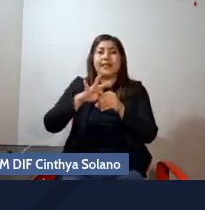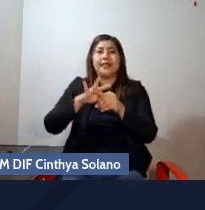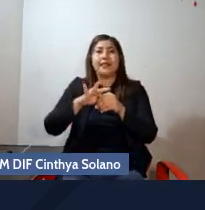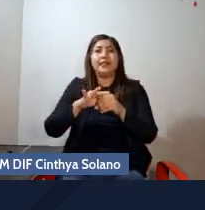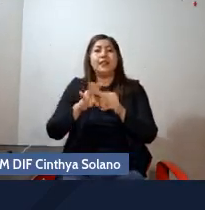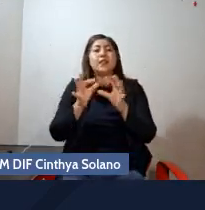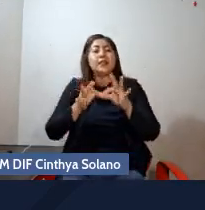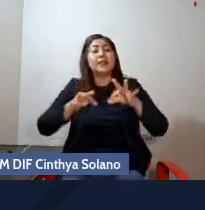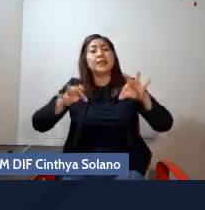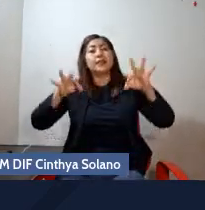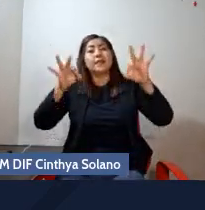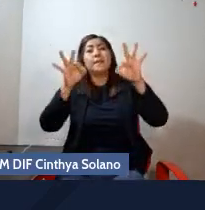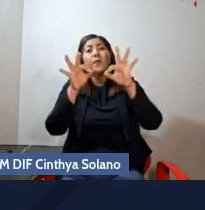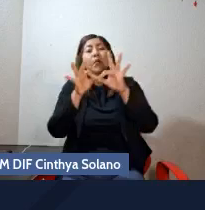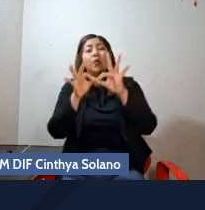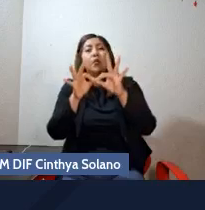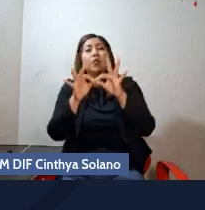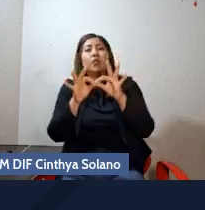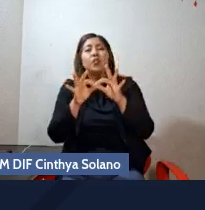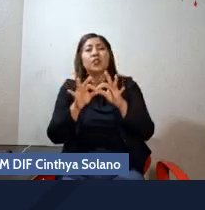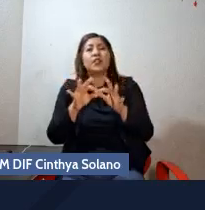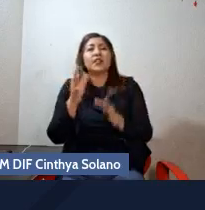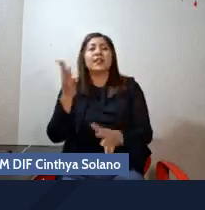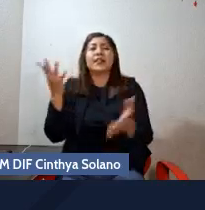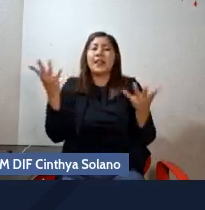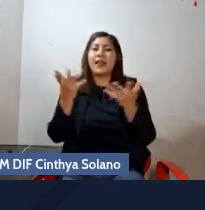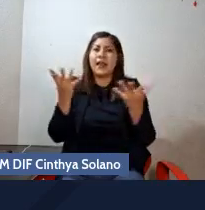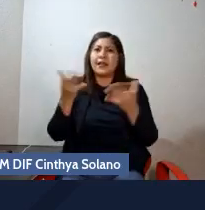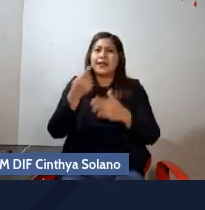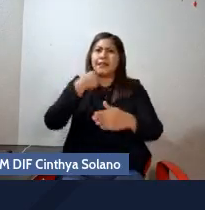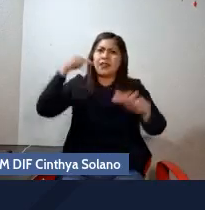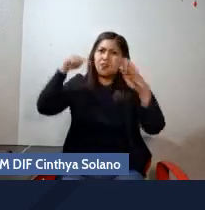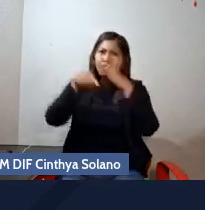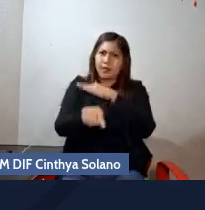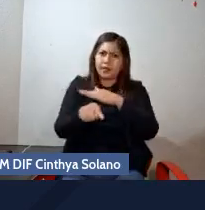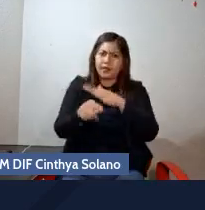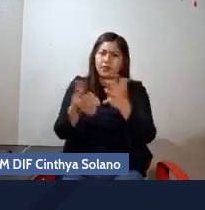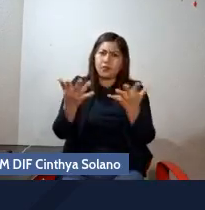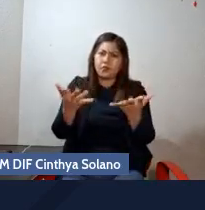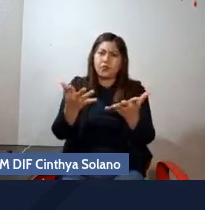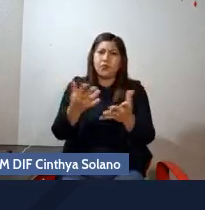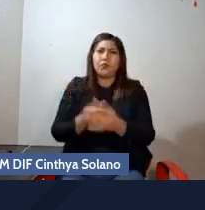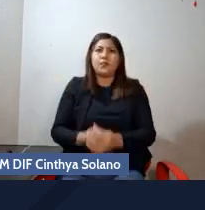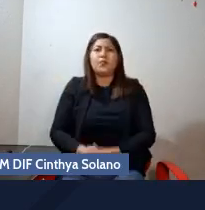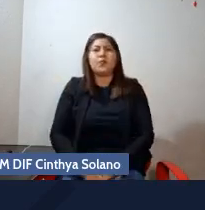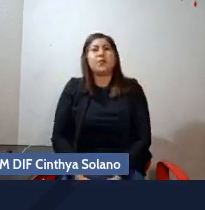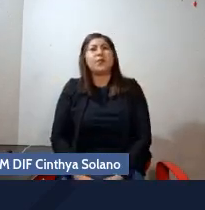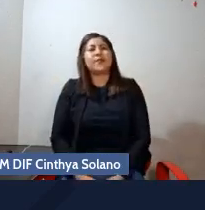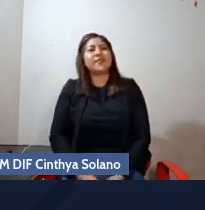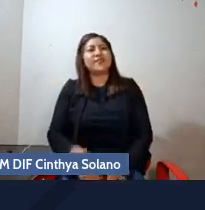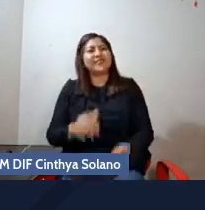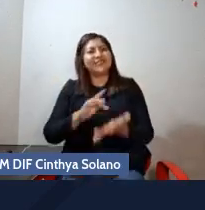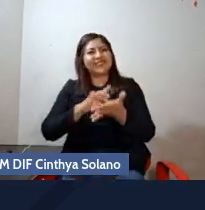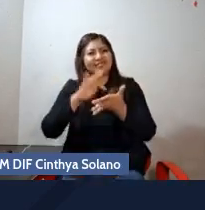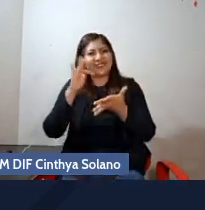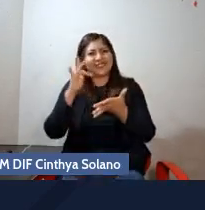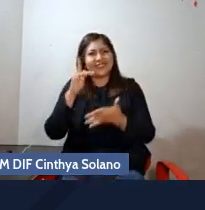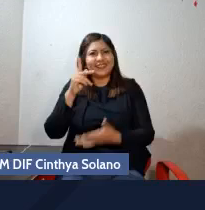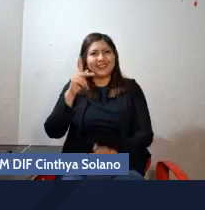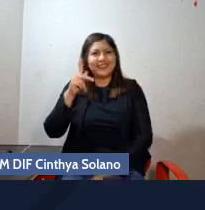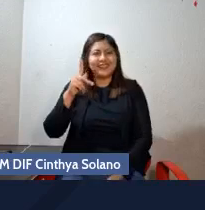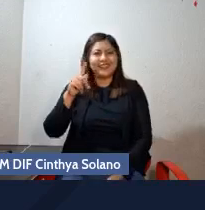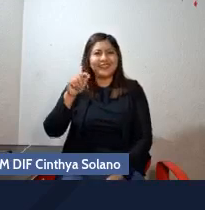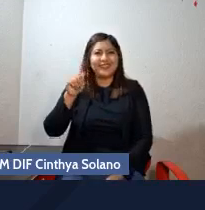y presentar una denuncia. Mi querida Patti, muchísimas gracias. Nuevamente a nombre del Tribunal Electoral de la Ciudad